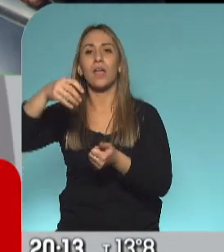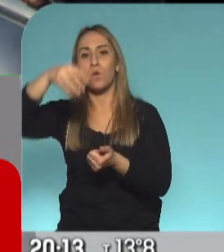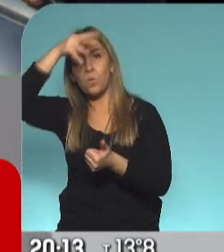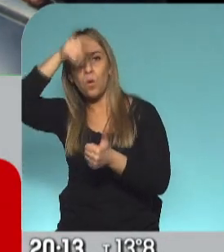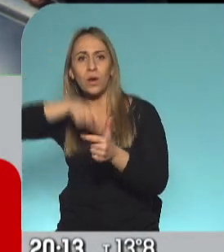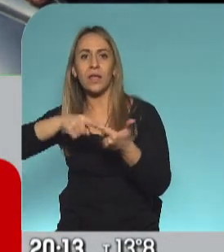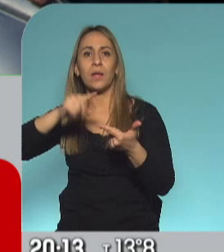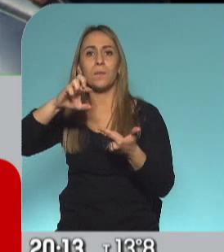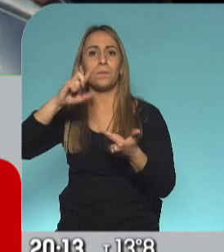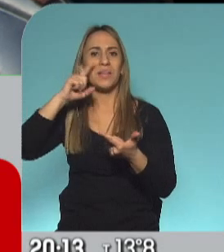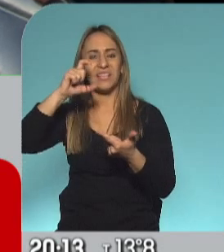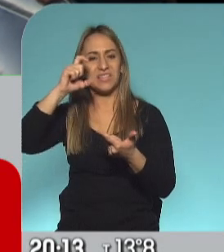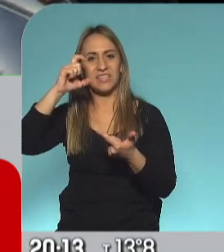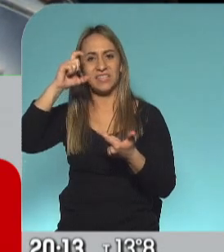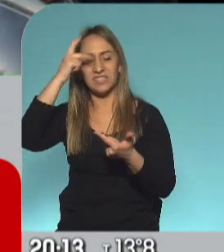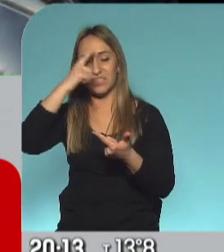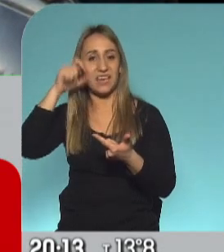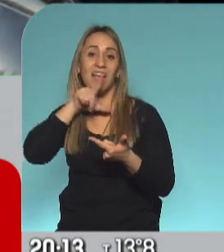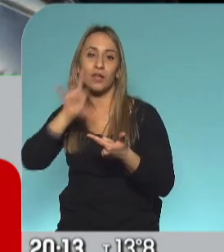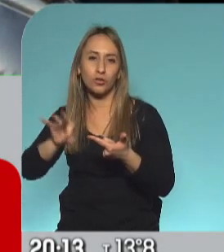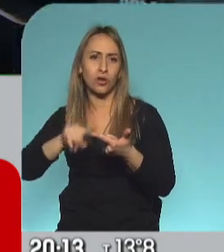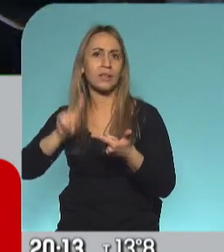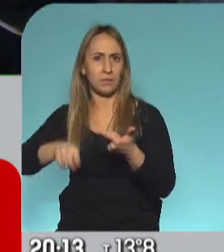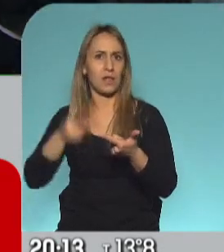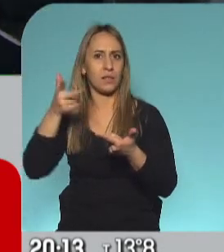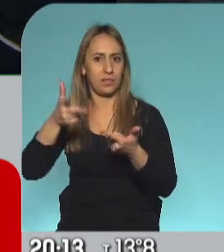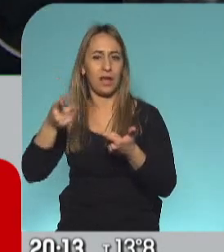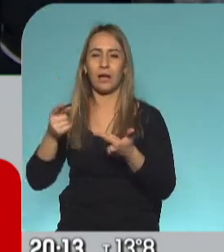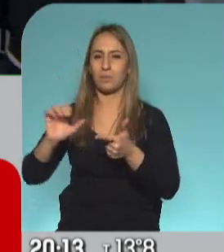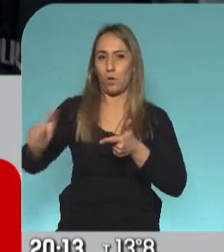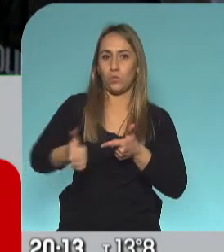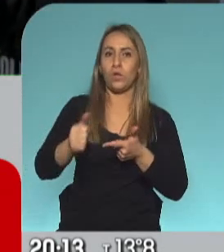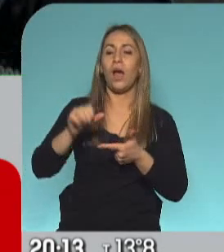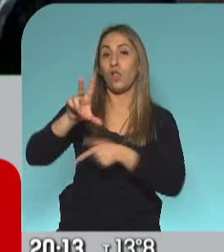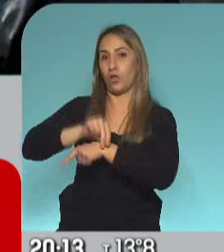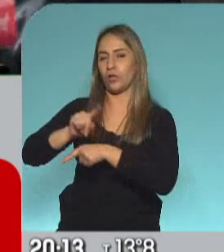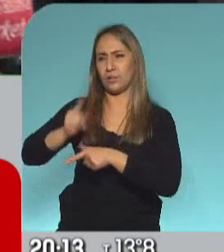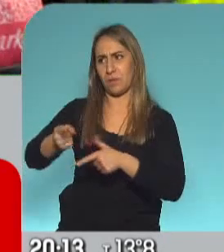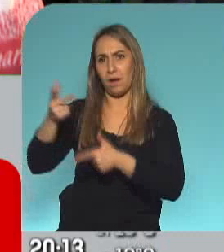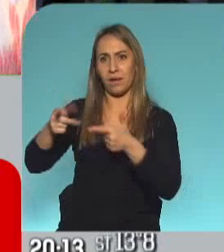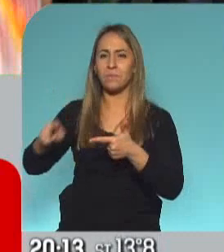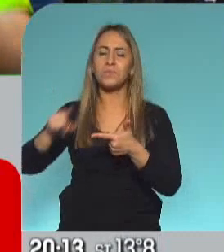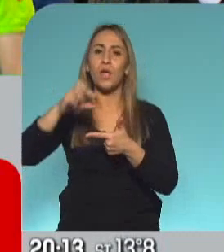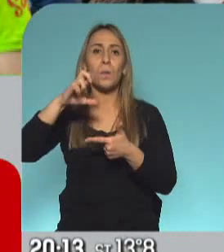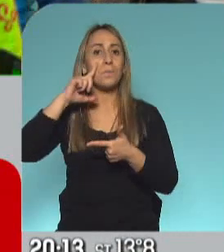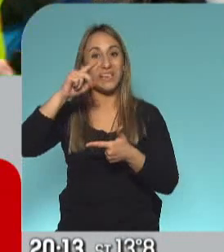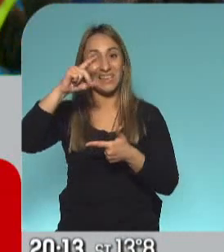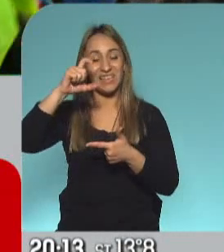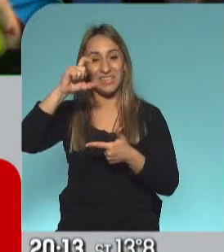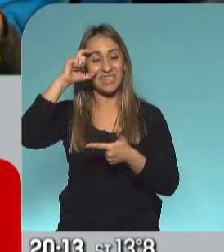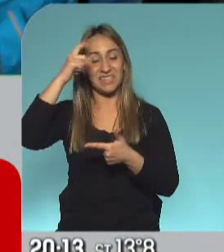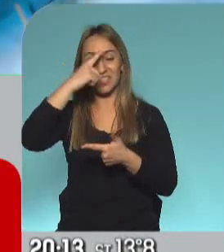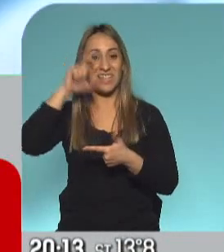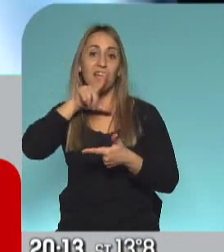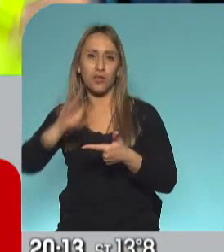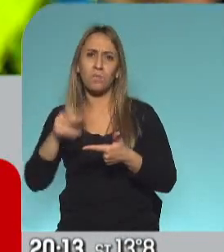también Miguel Ángel Pichetto, que dijo, y acá lo tenemos al doc para charlarlo después, que los doctores, los infectólogos no van a poder